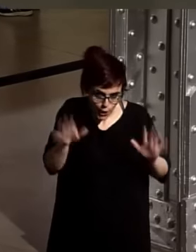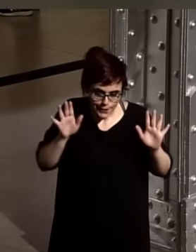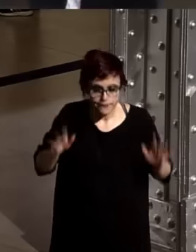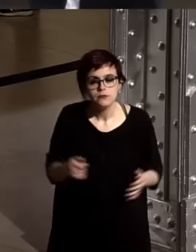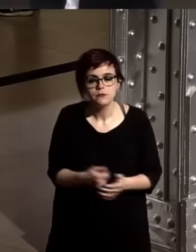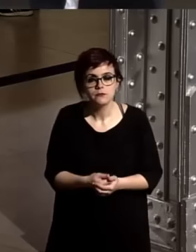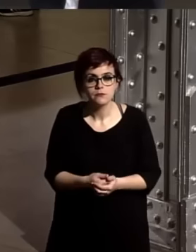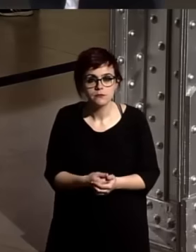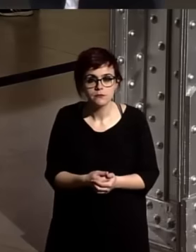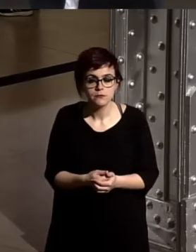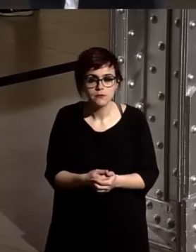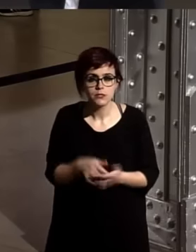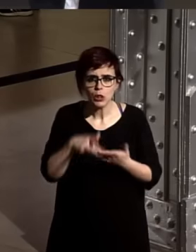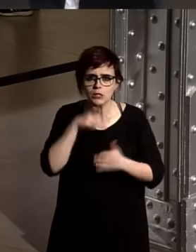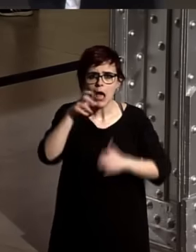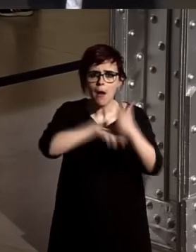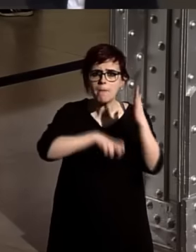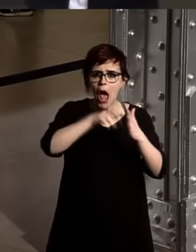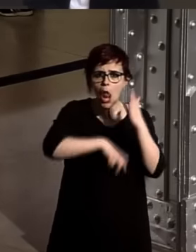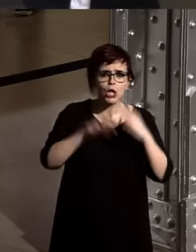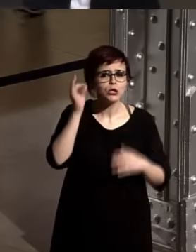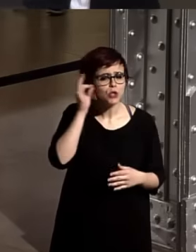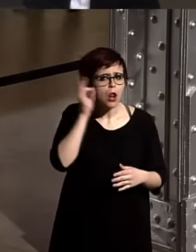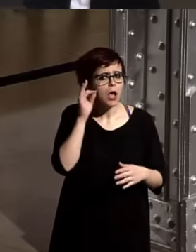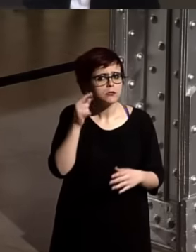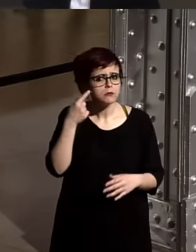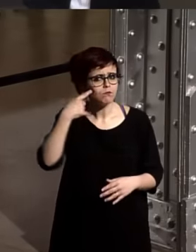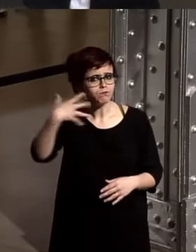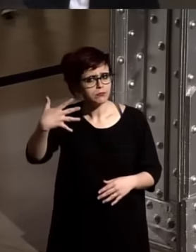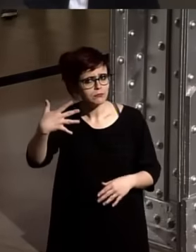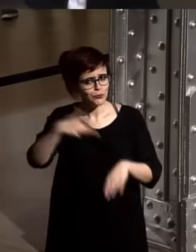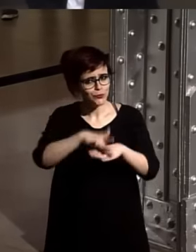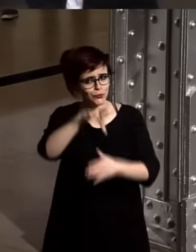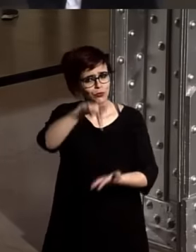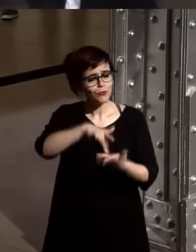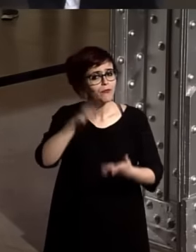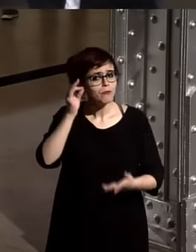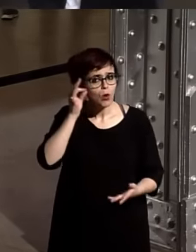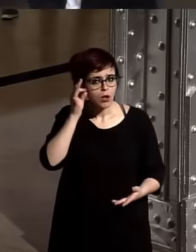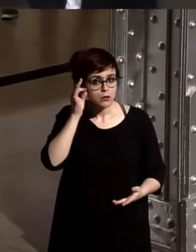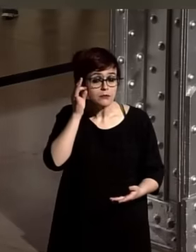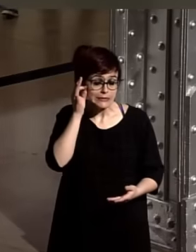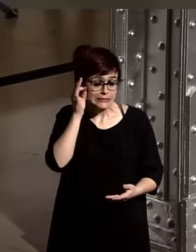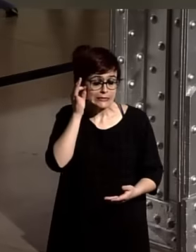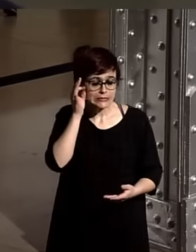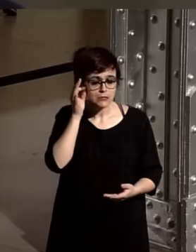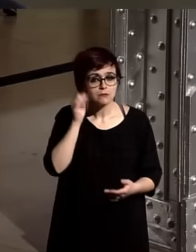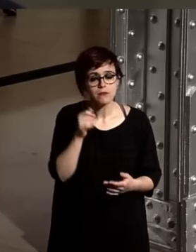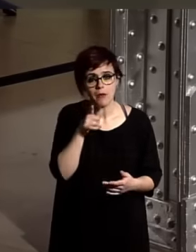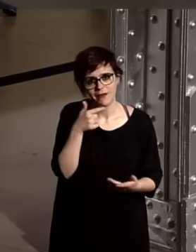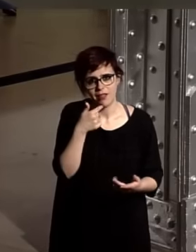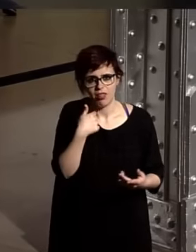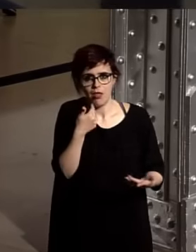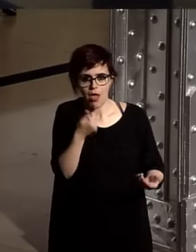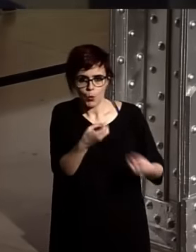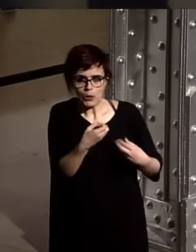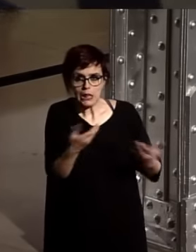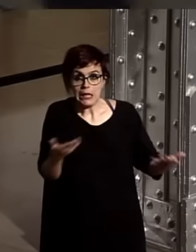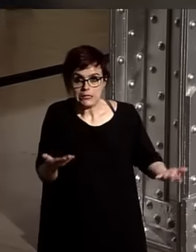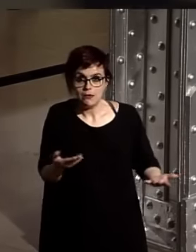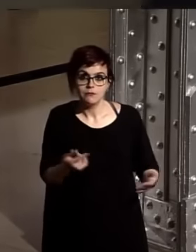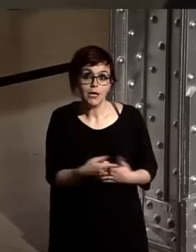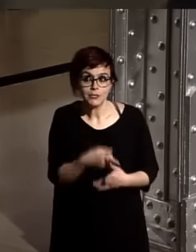este o sea tú hay paleontóloga destacadas mujer eres Sí claro Sí sí danos Bueno pues